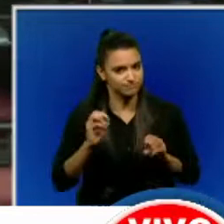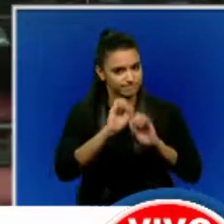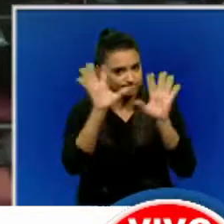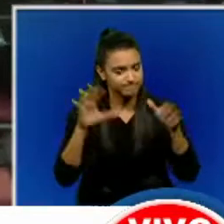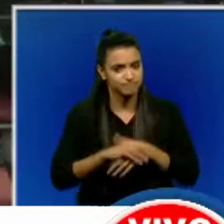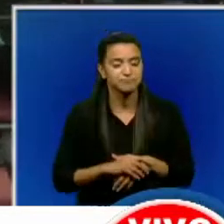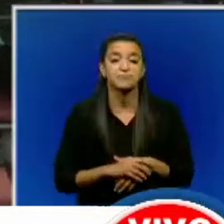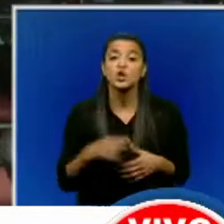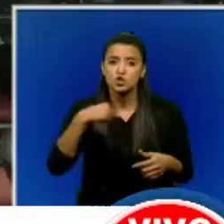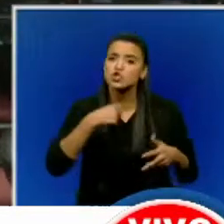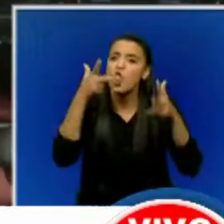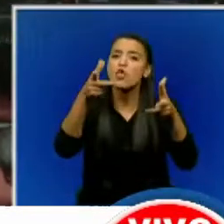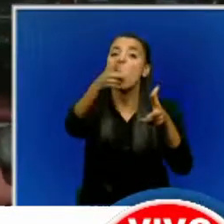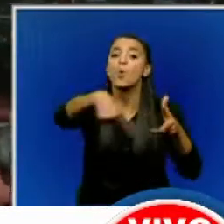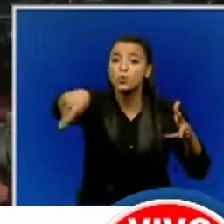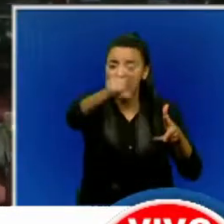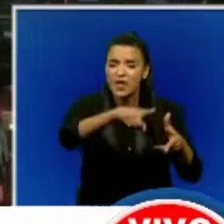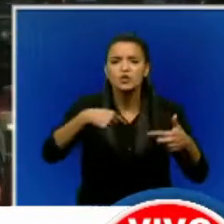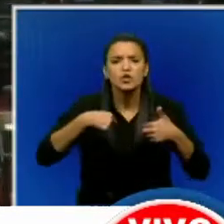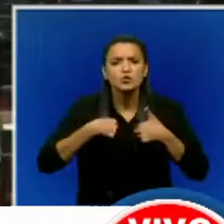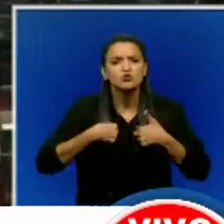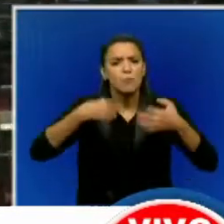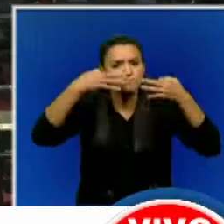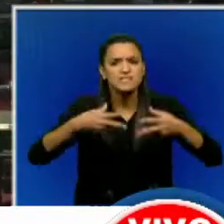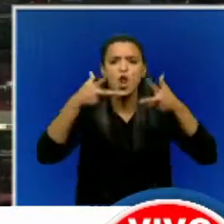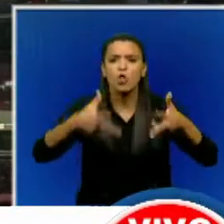Y se lo digo a ustedes con toda la letra.